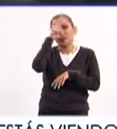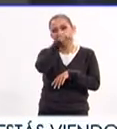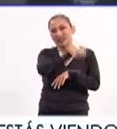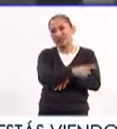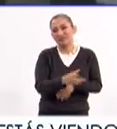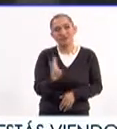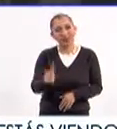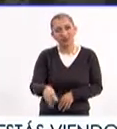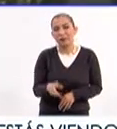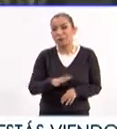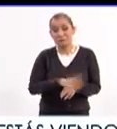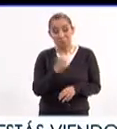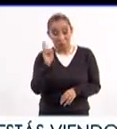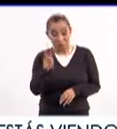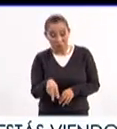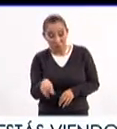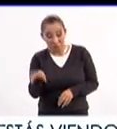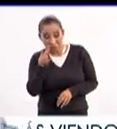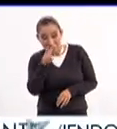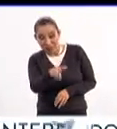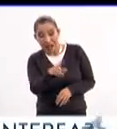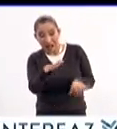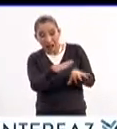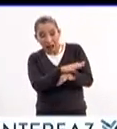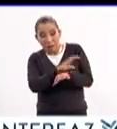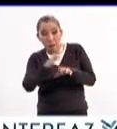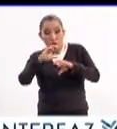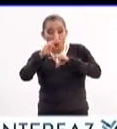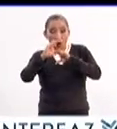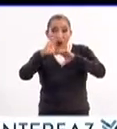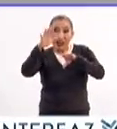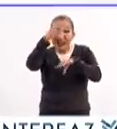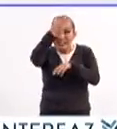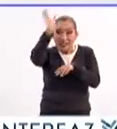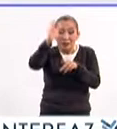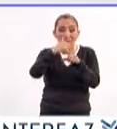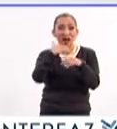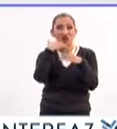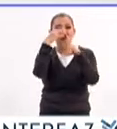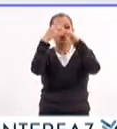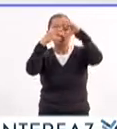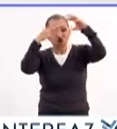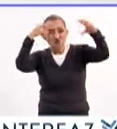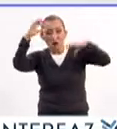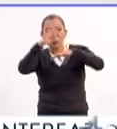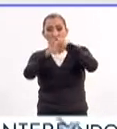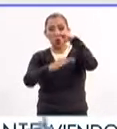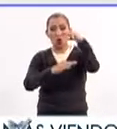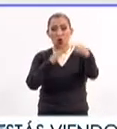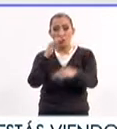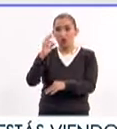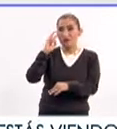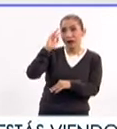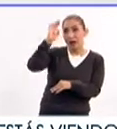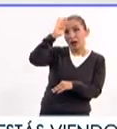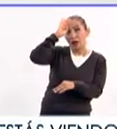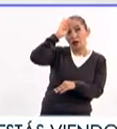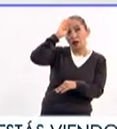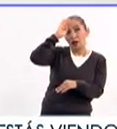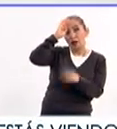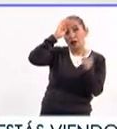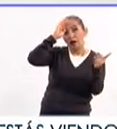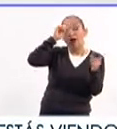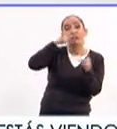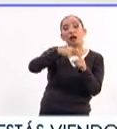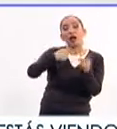todo, porque en realidad tanto el cambio climático como la contaminación, como todo aquello que podemos estar pensando,